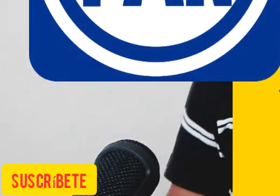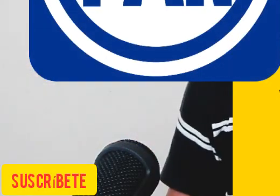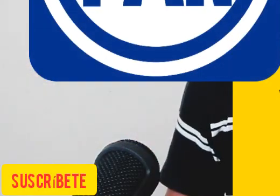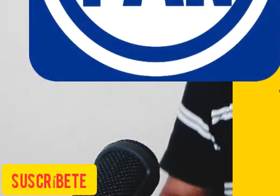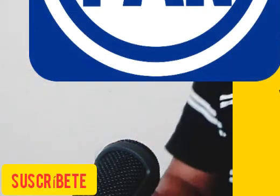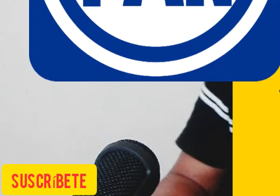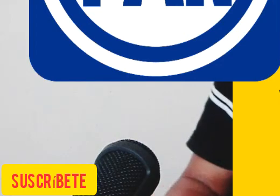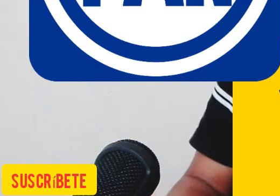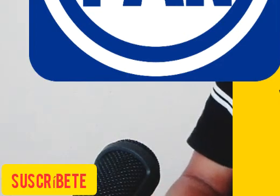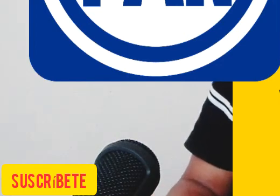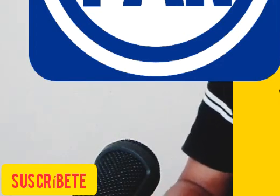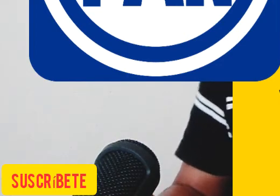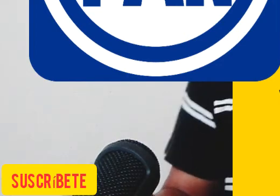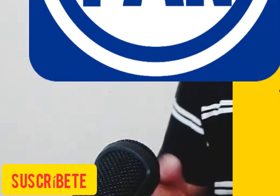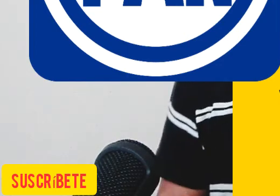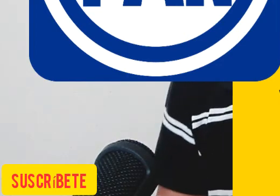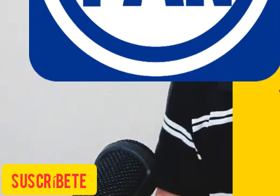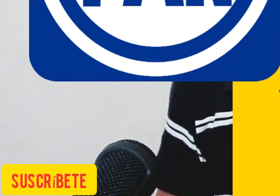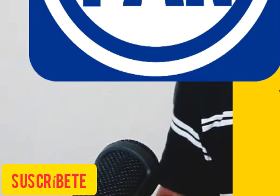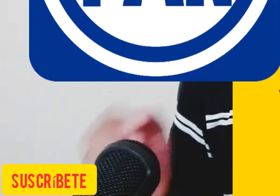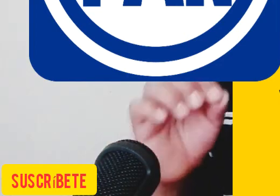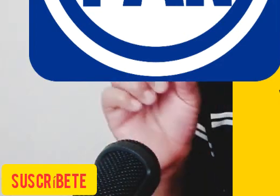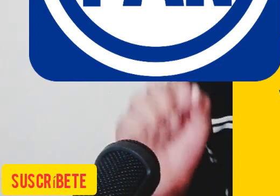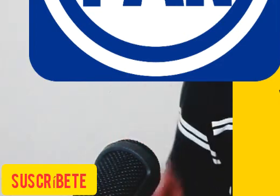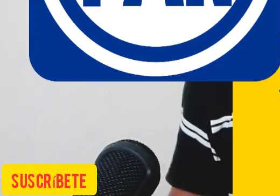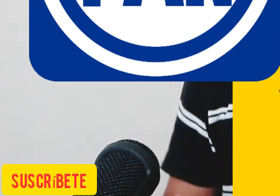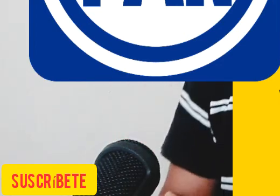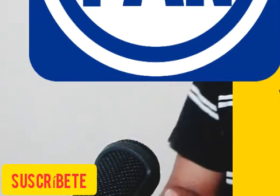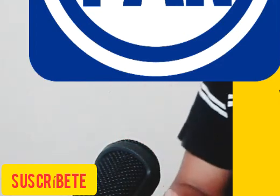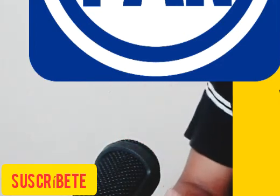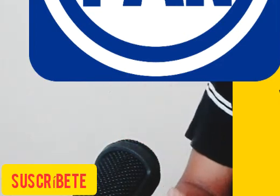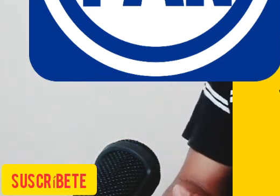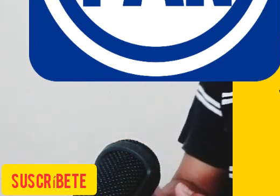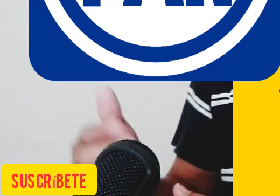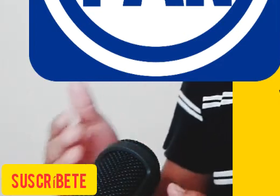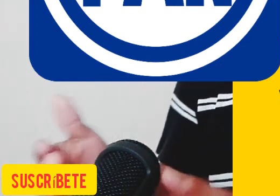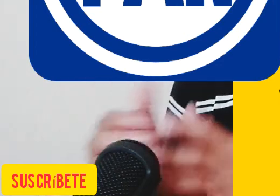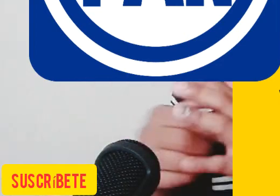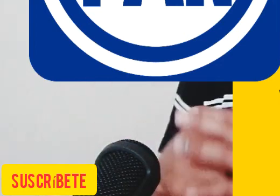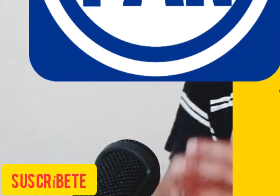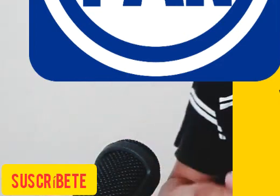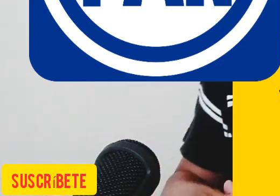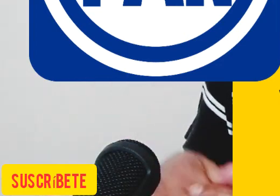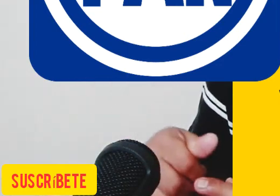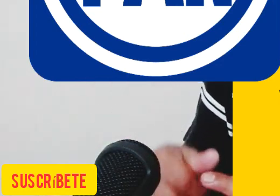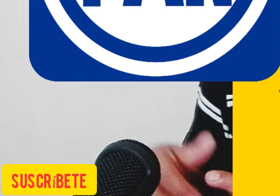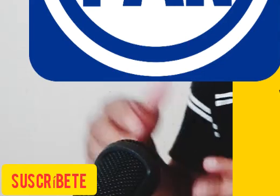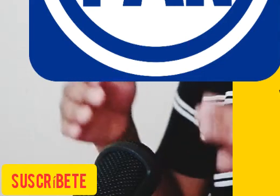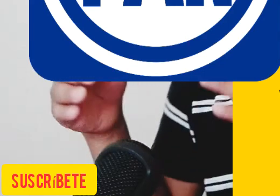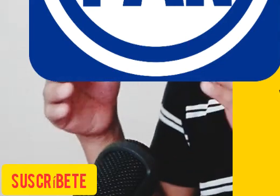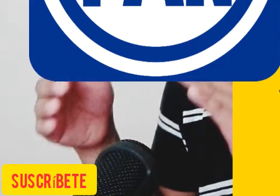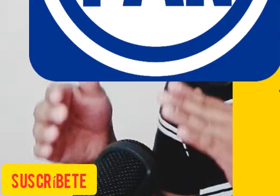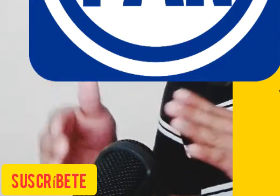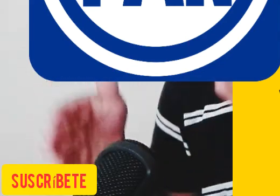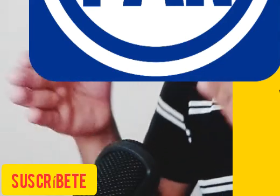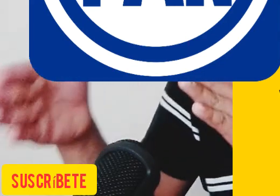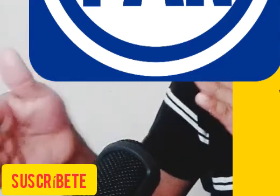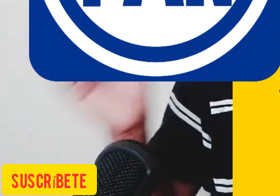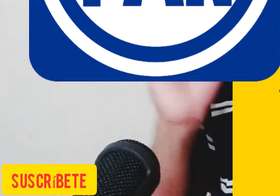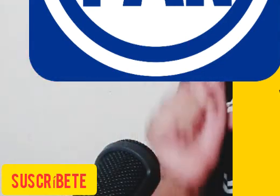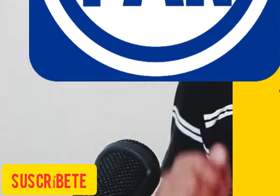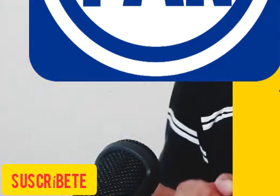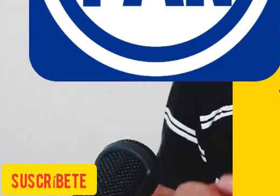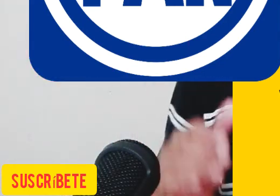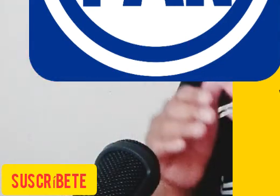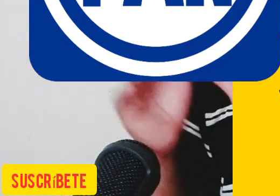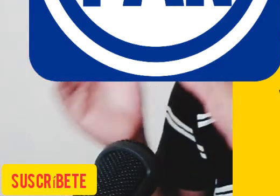de elecciones, ahí sí, de último momento se ponen a trabajar, que si vamos a convencer a ellos, que si vamos a componerle